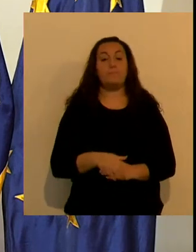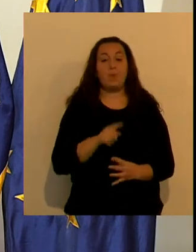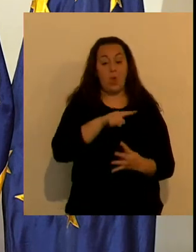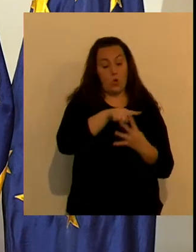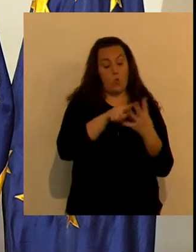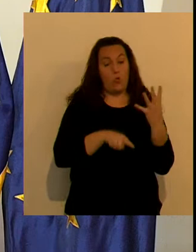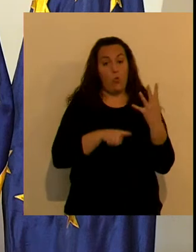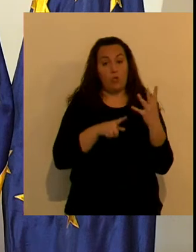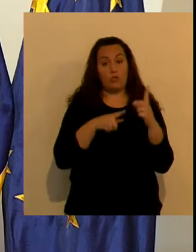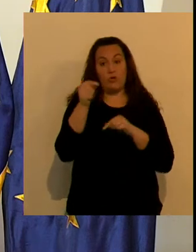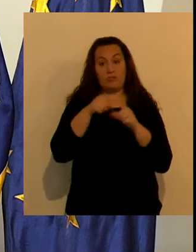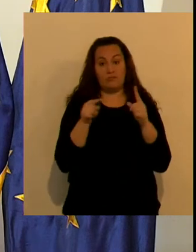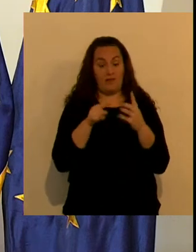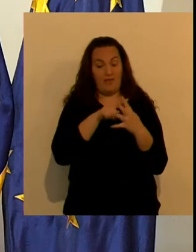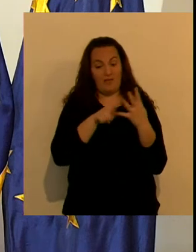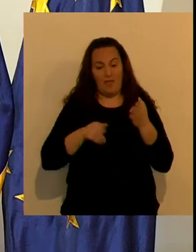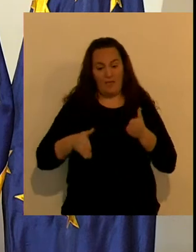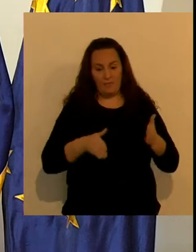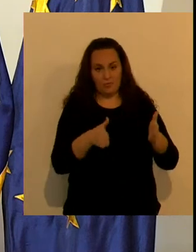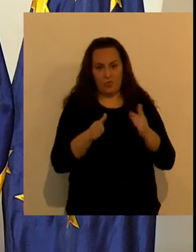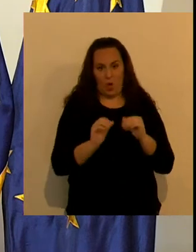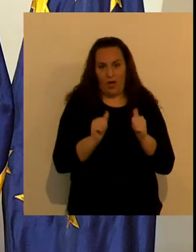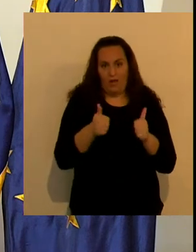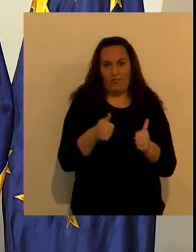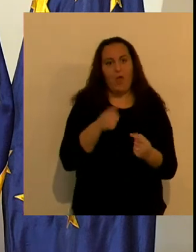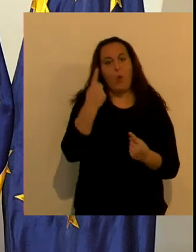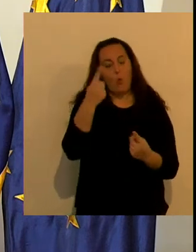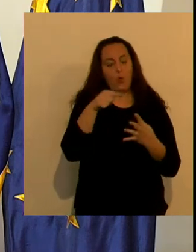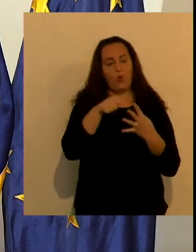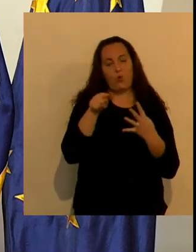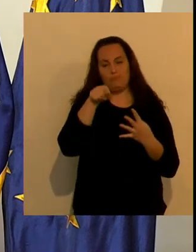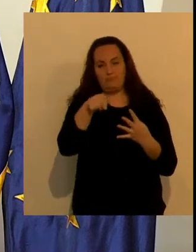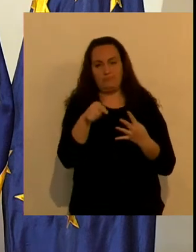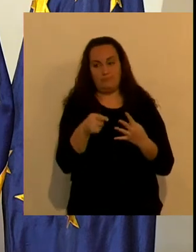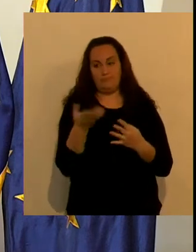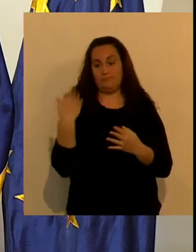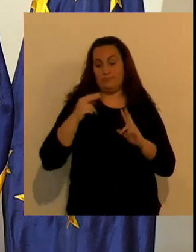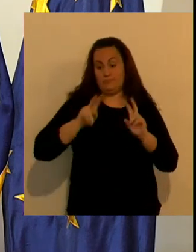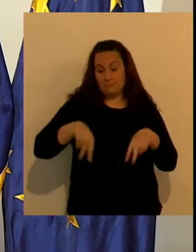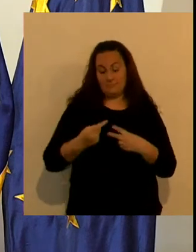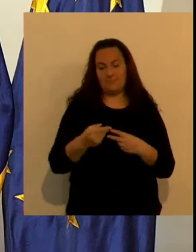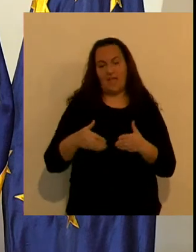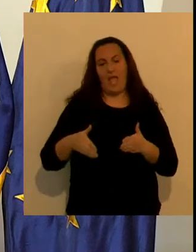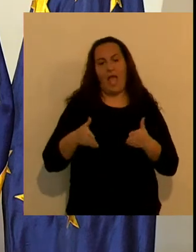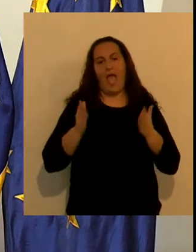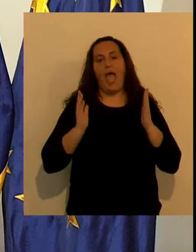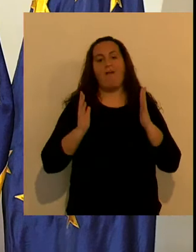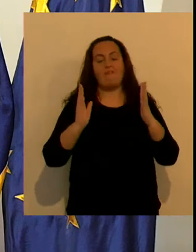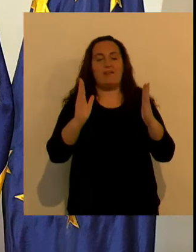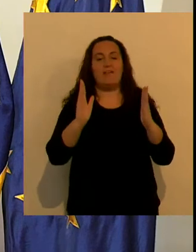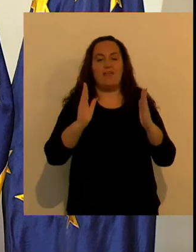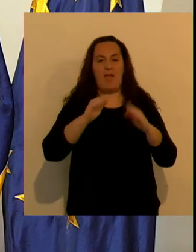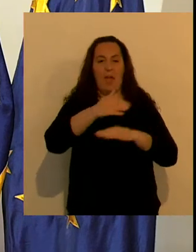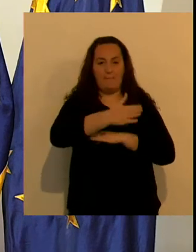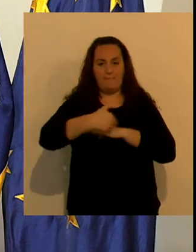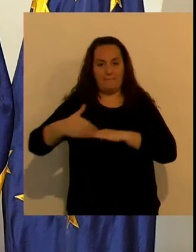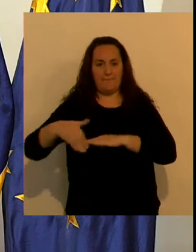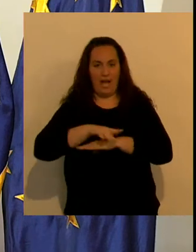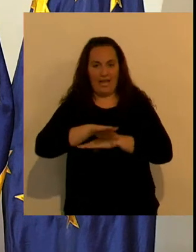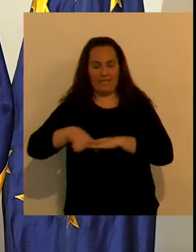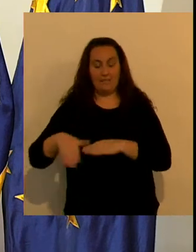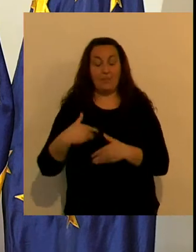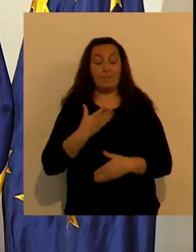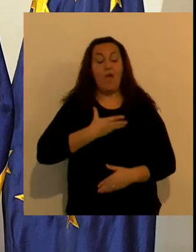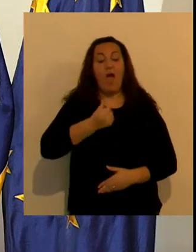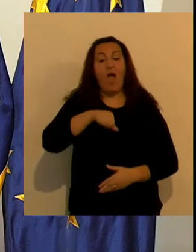que formarán inicialmente este paseo dispuesto en la recién remodelada Avenida Marítima. Como alcalde de la ciudad, en el momento que